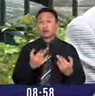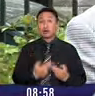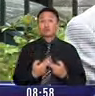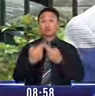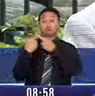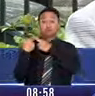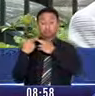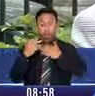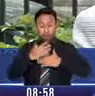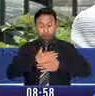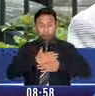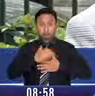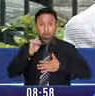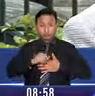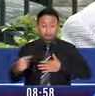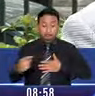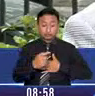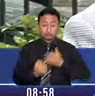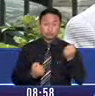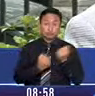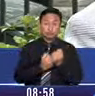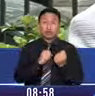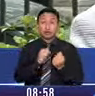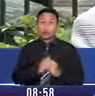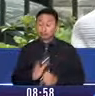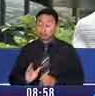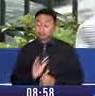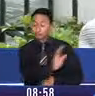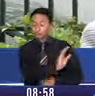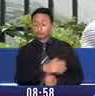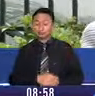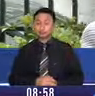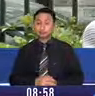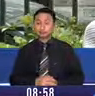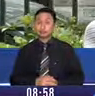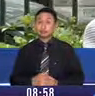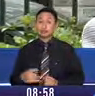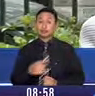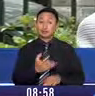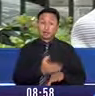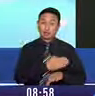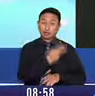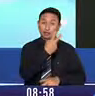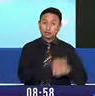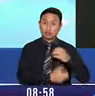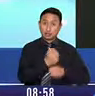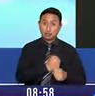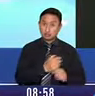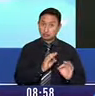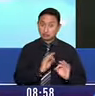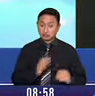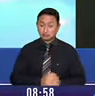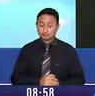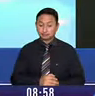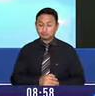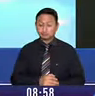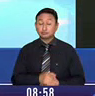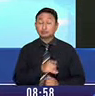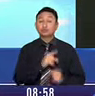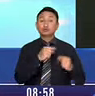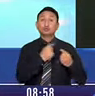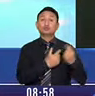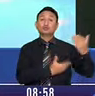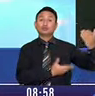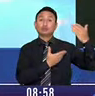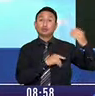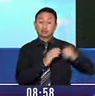nosotros para premiar o castigar con el voto en función de lo que han hecho durante los dos años que estaban. Si esos partidos, digo,